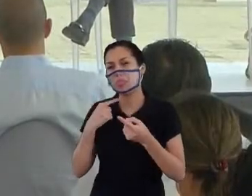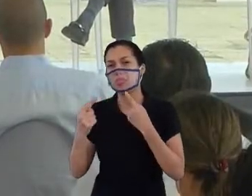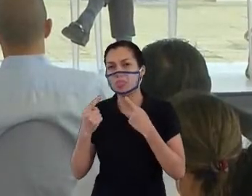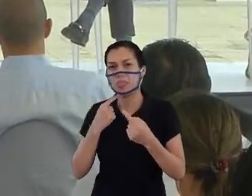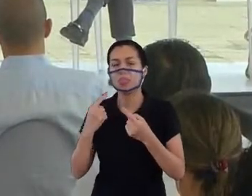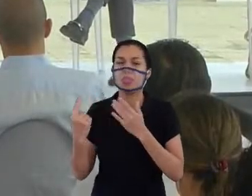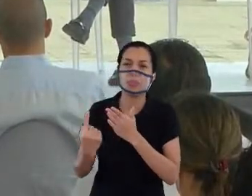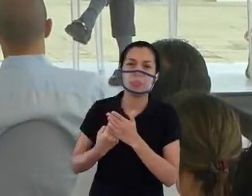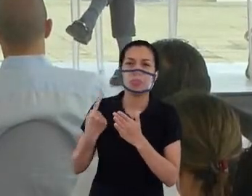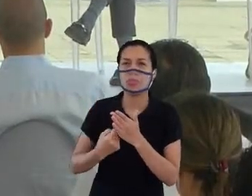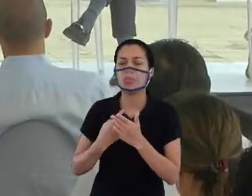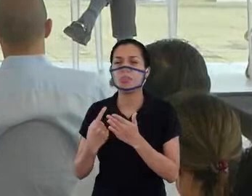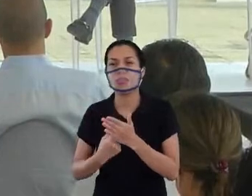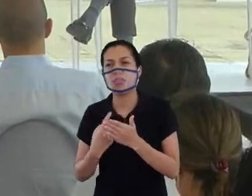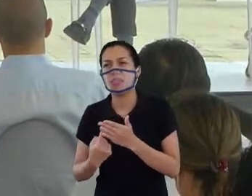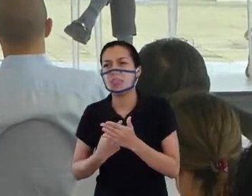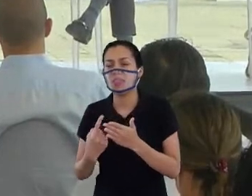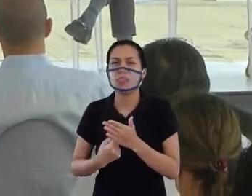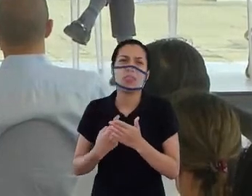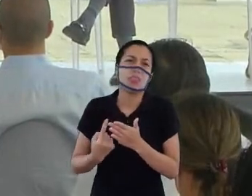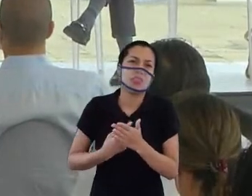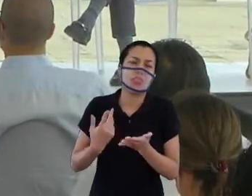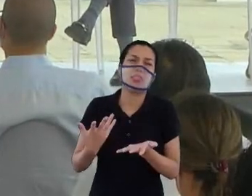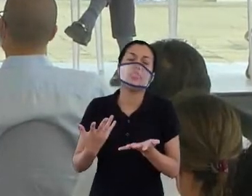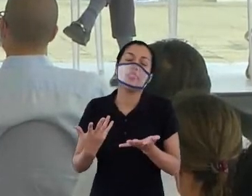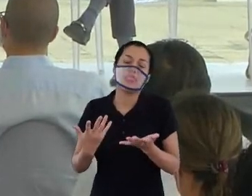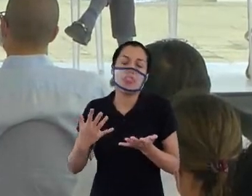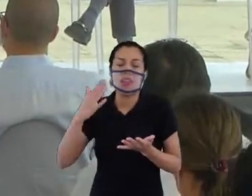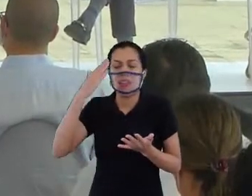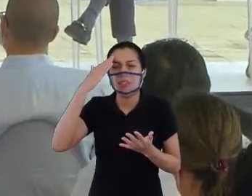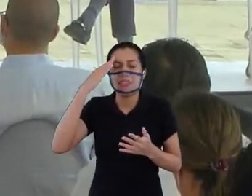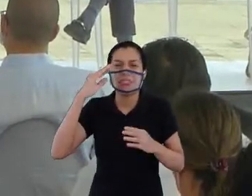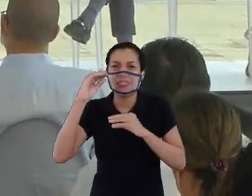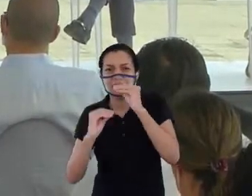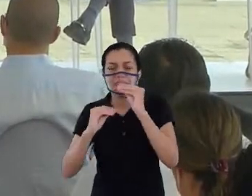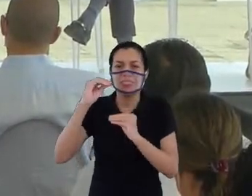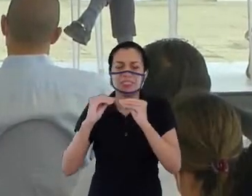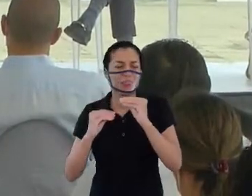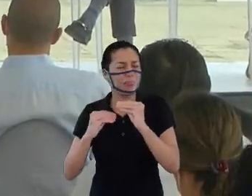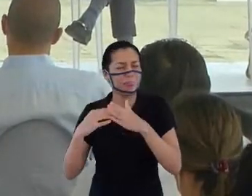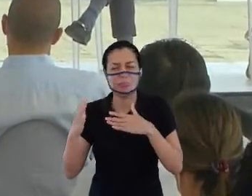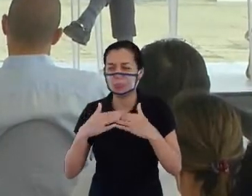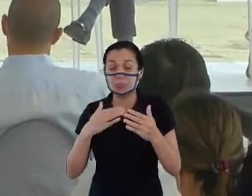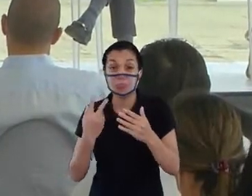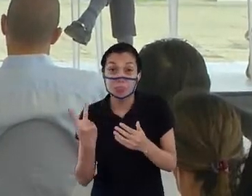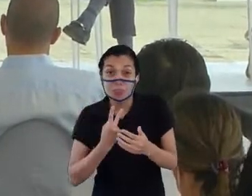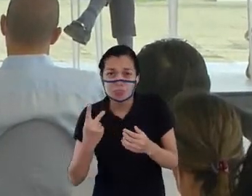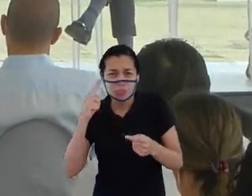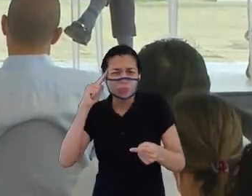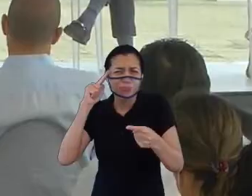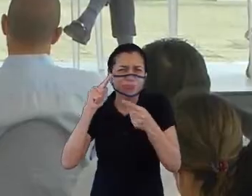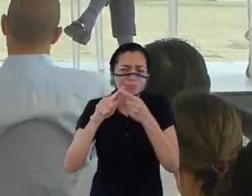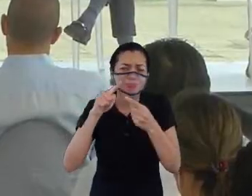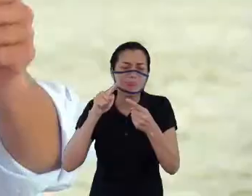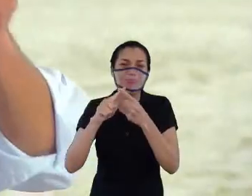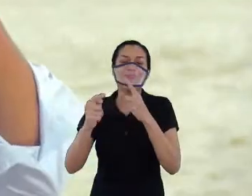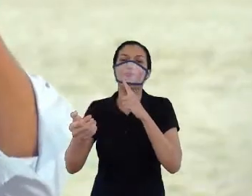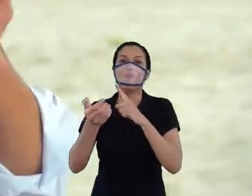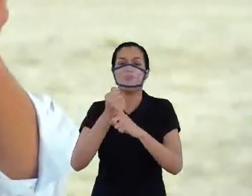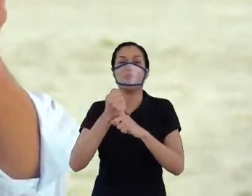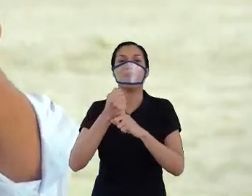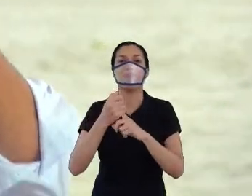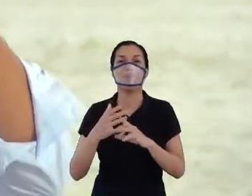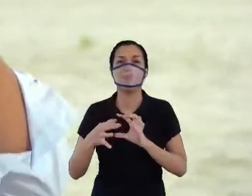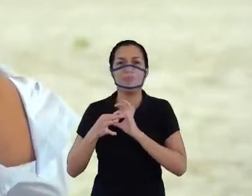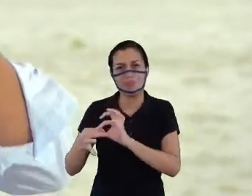veces a mí no me gusta, muchas veces al sector público no le gusta, pero siempre tenemos un objetivo en mente y es pensando en grande, pensando en Barranquilla. Esa